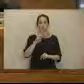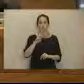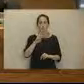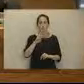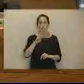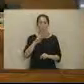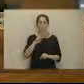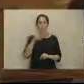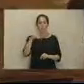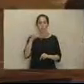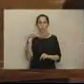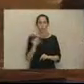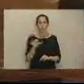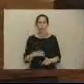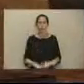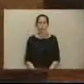Gracias.